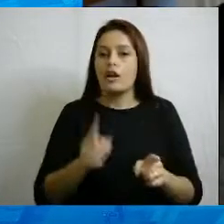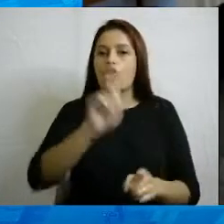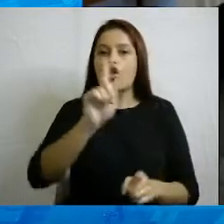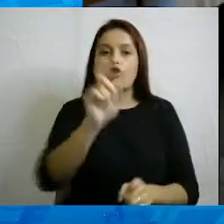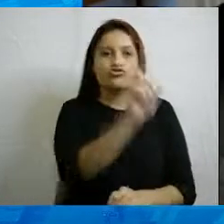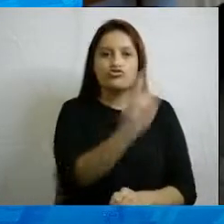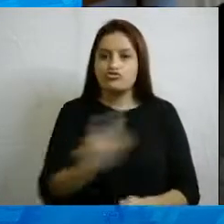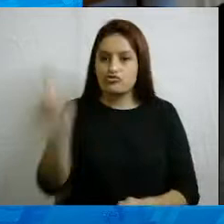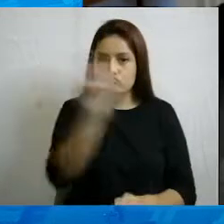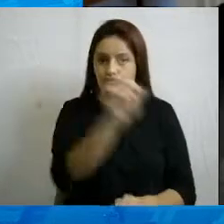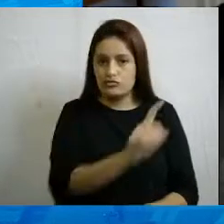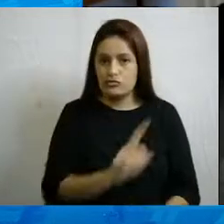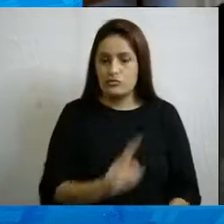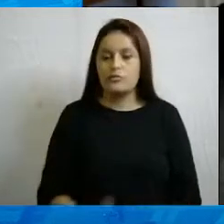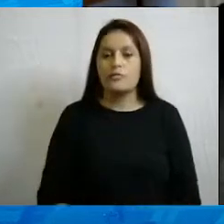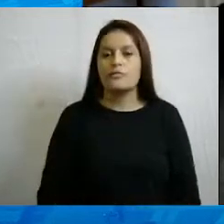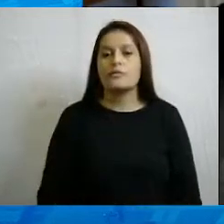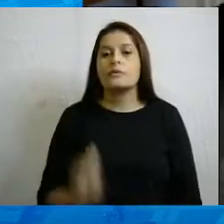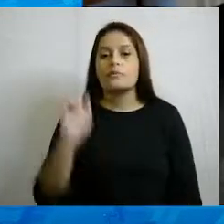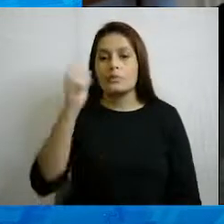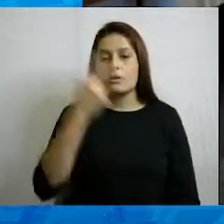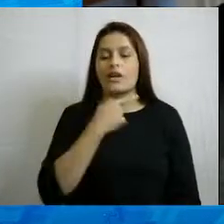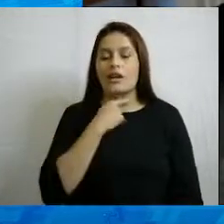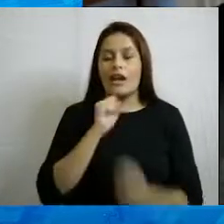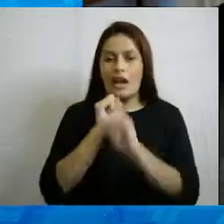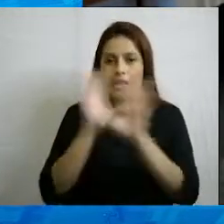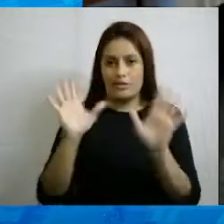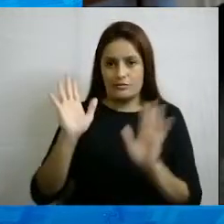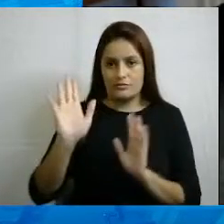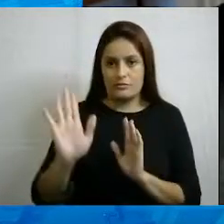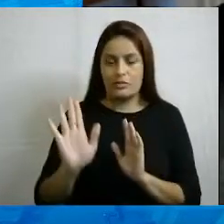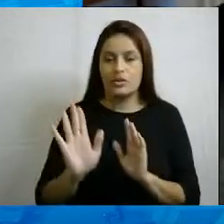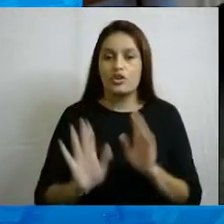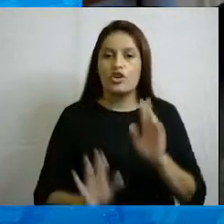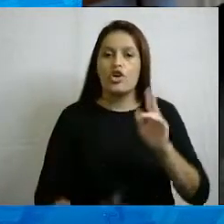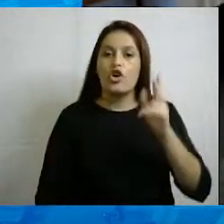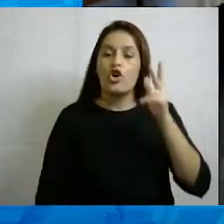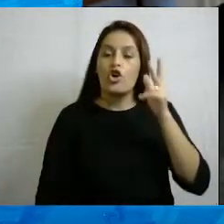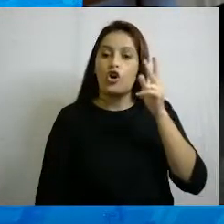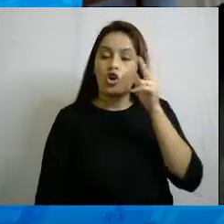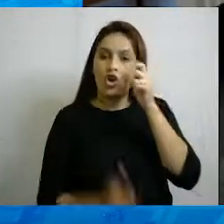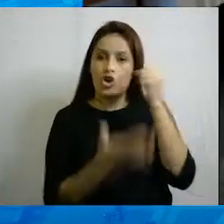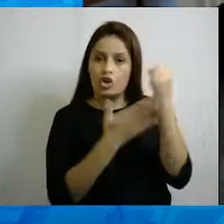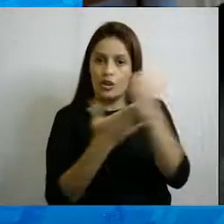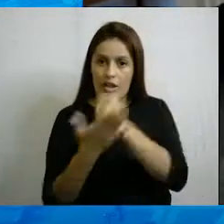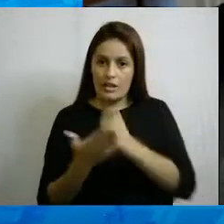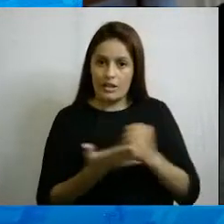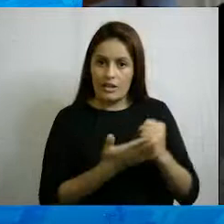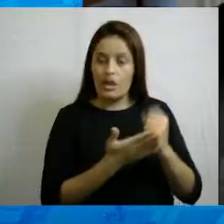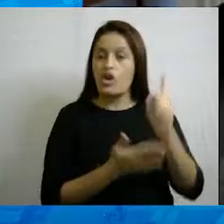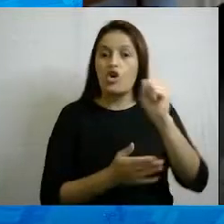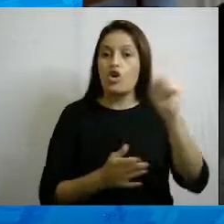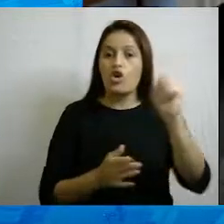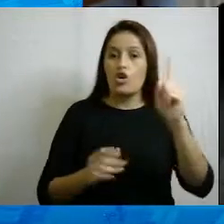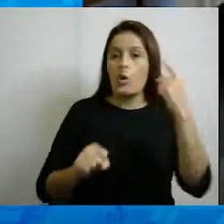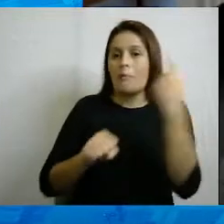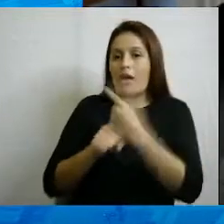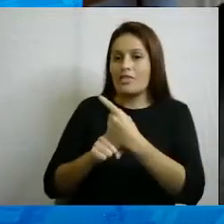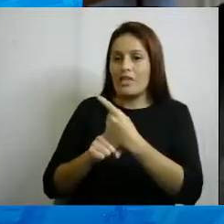sanitizaba. Ya, yo quiero hacer una aclaración. Las notarías no instruyen al equipo de seguridad. O